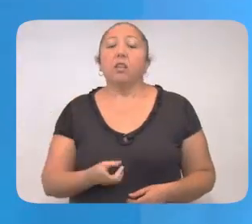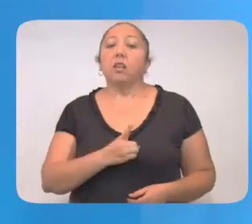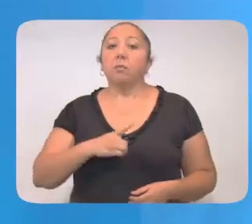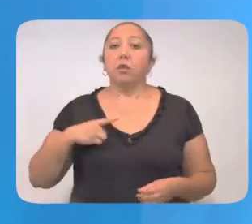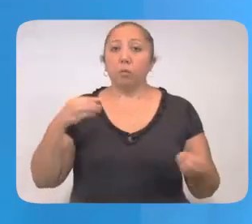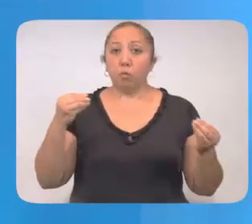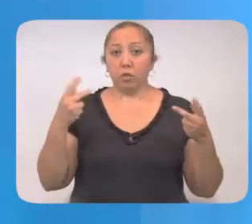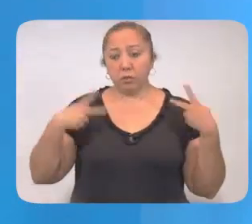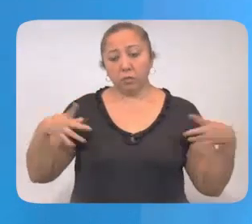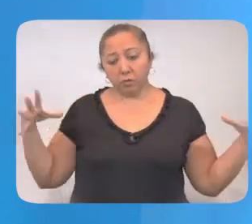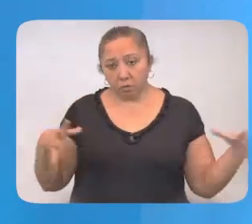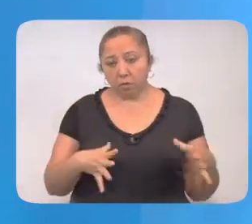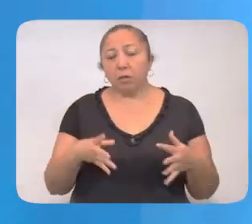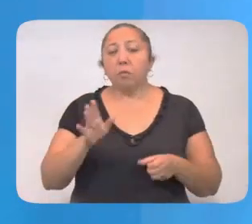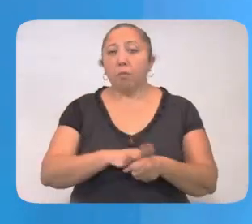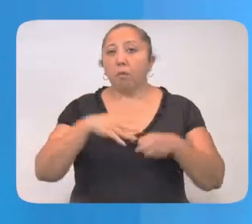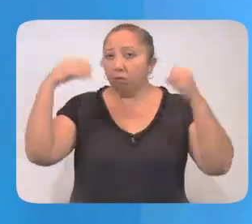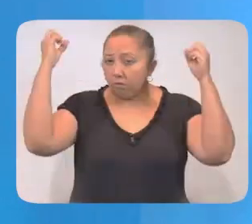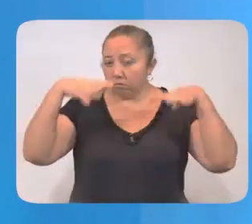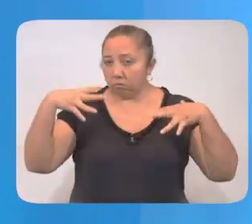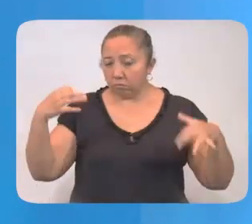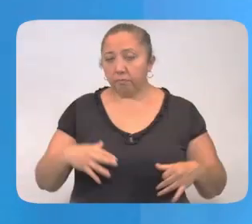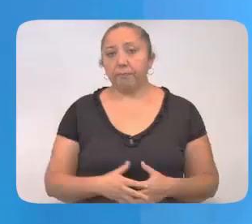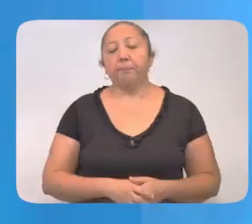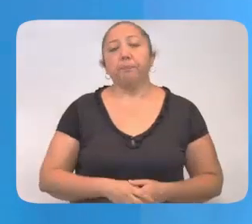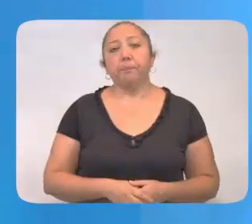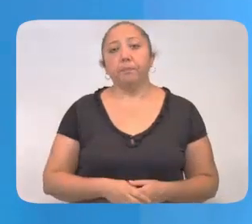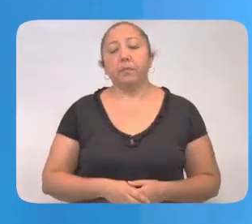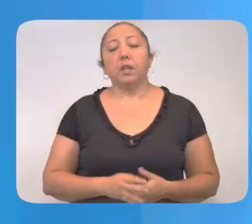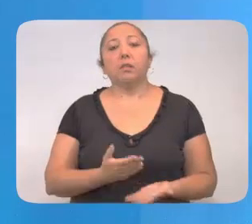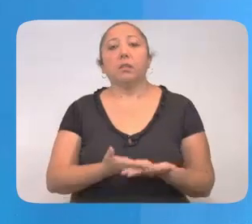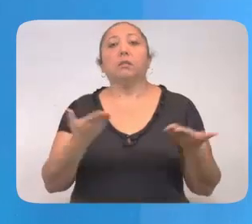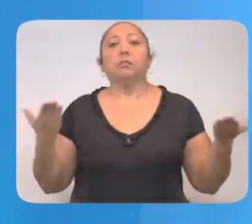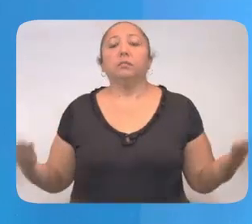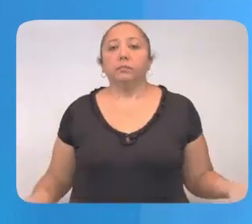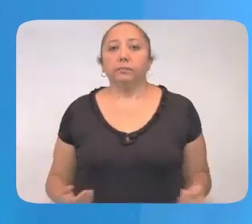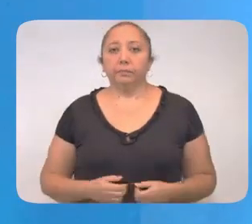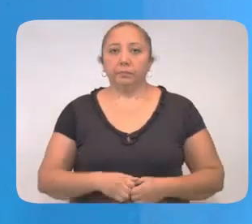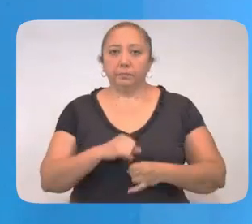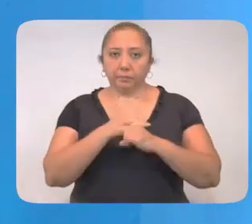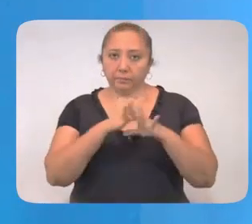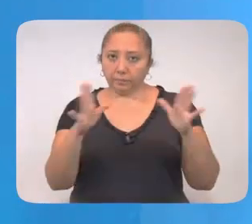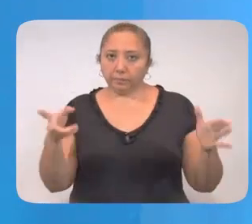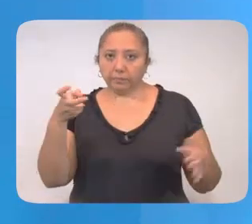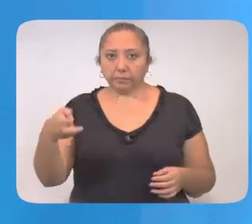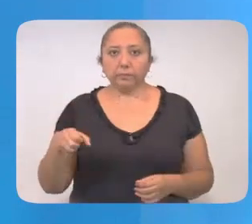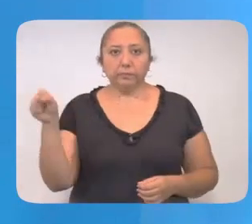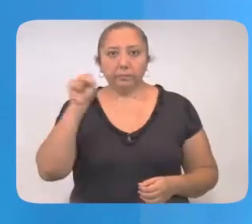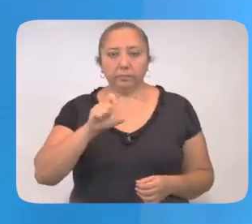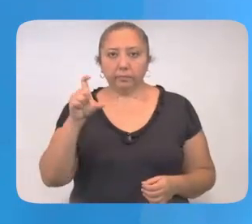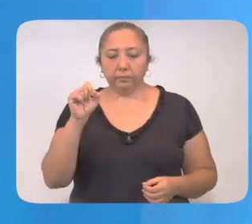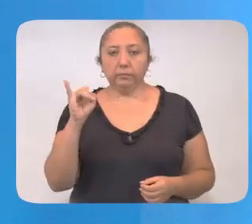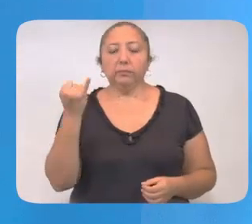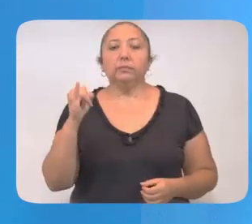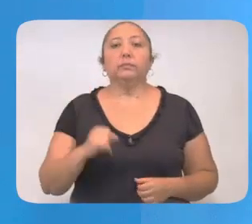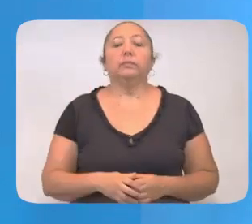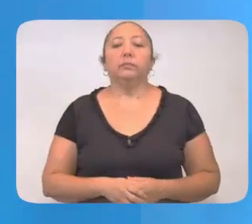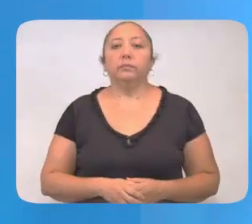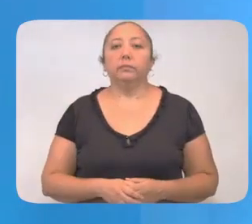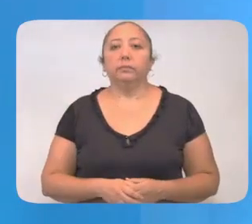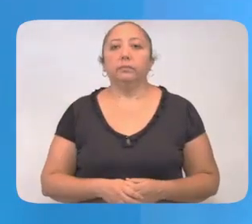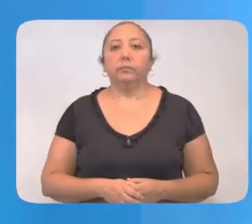intensa movilidad que provocó esta contingencia. A continuación, el parte médico de este sábado 20 de junio.